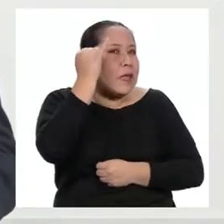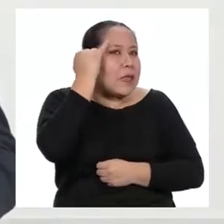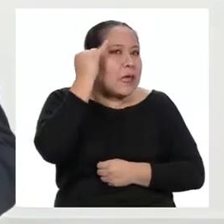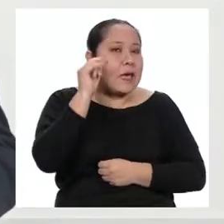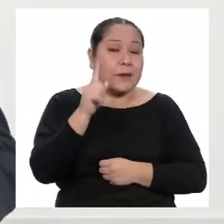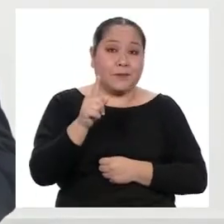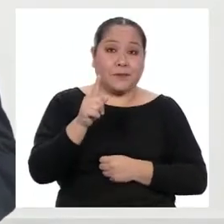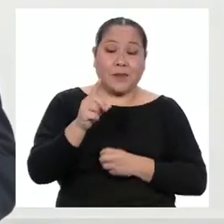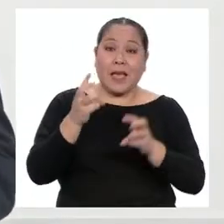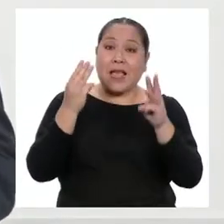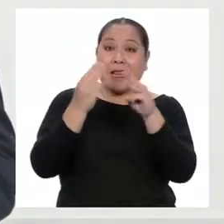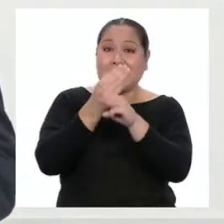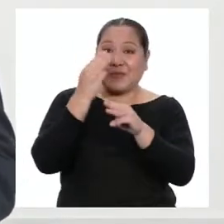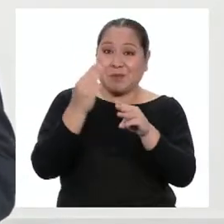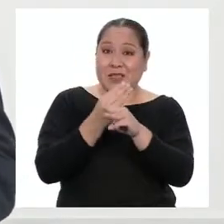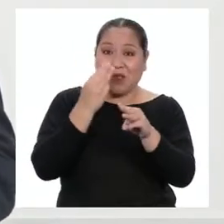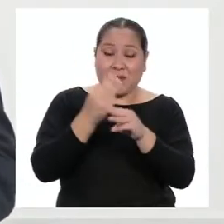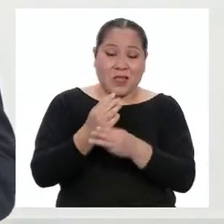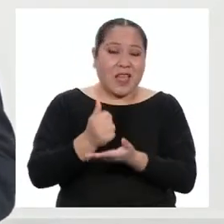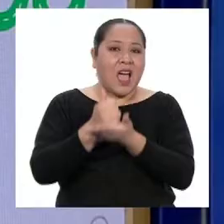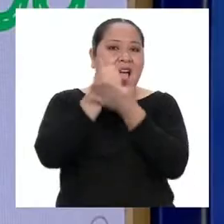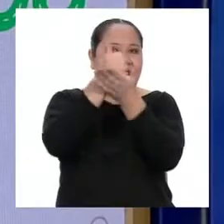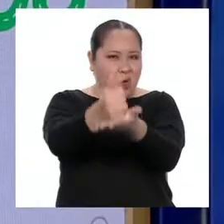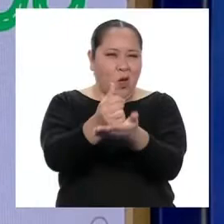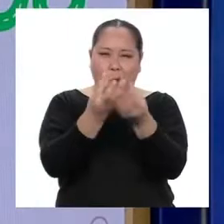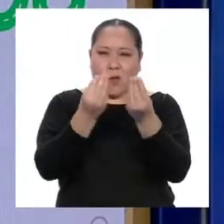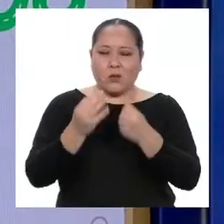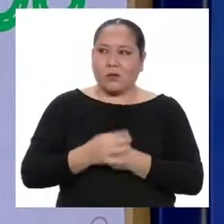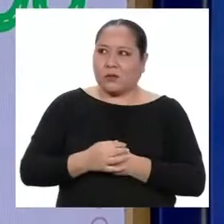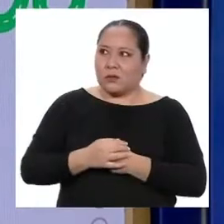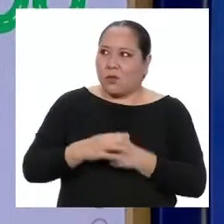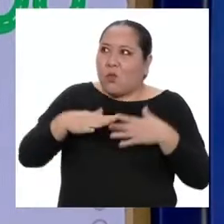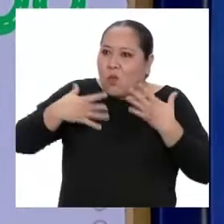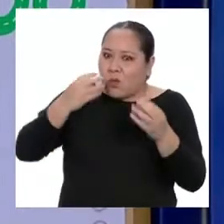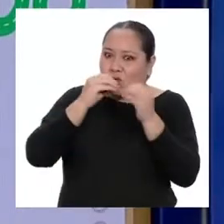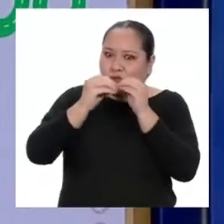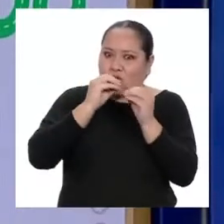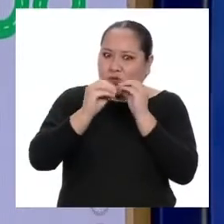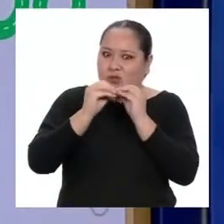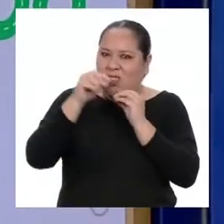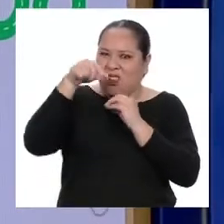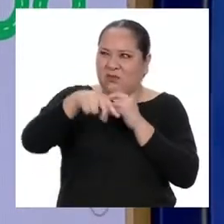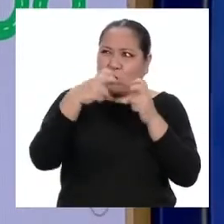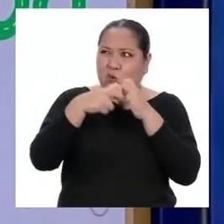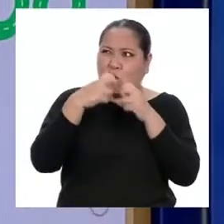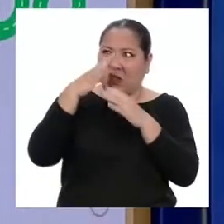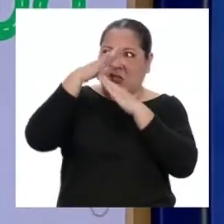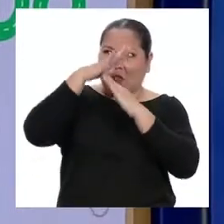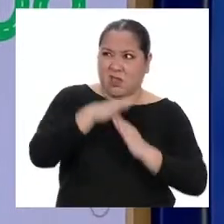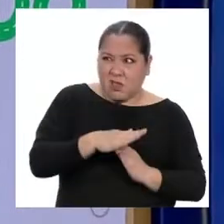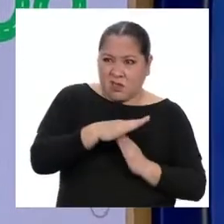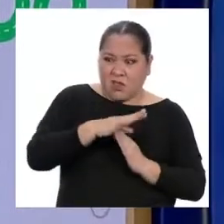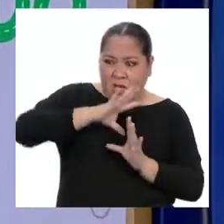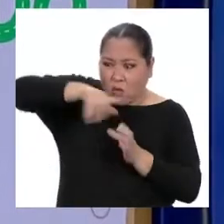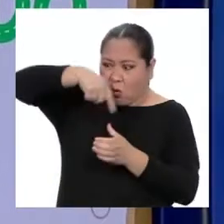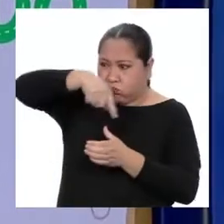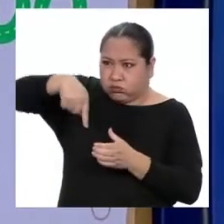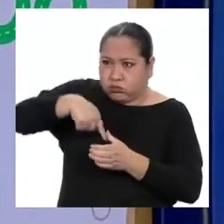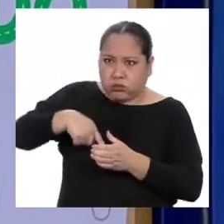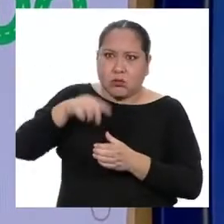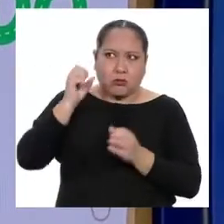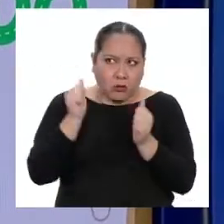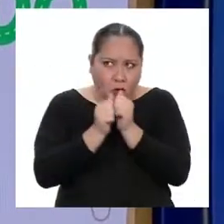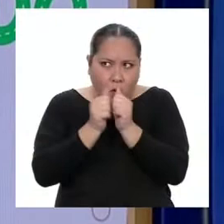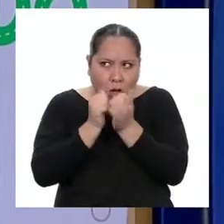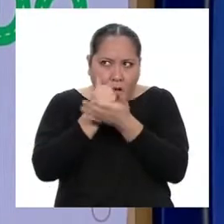cual las matemáticas nos ayudarán mucho. Si podemos resolver la discriminación mundial con matemática, profesora Janet,